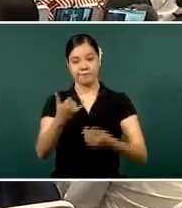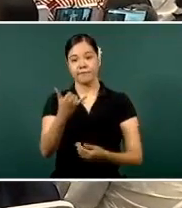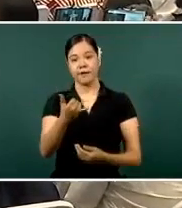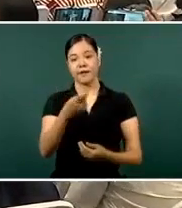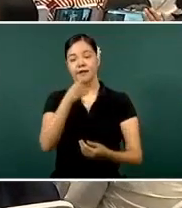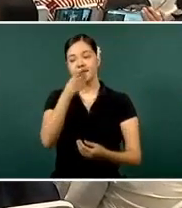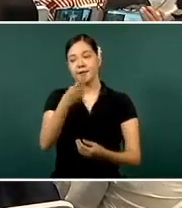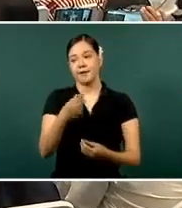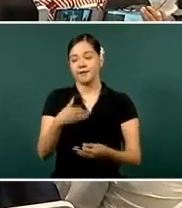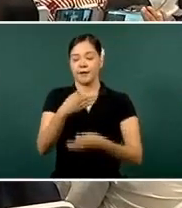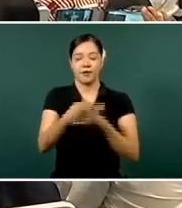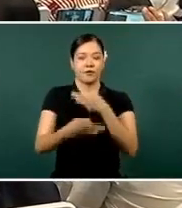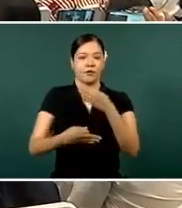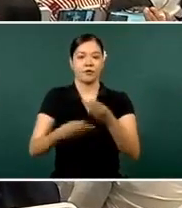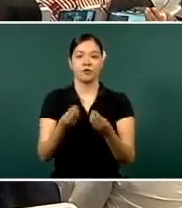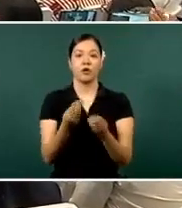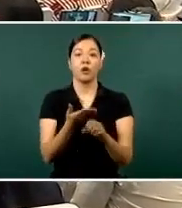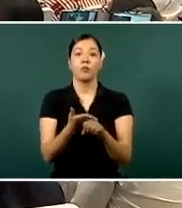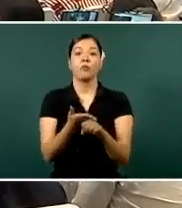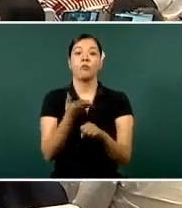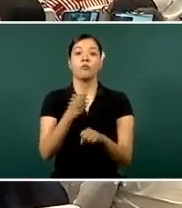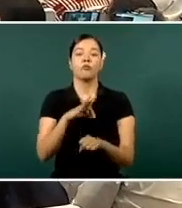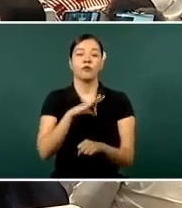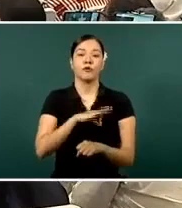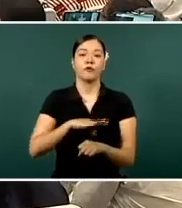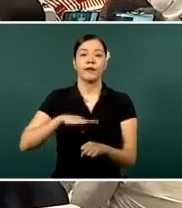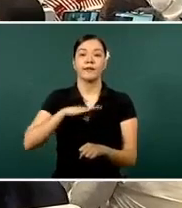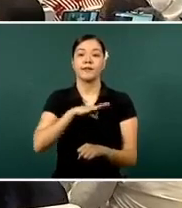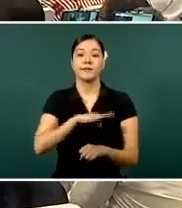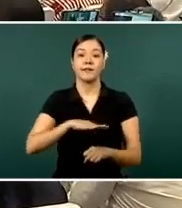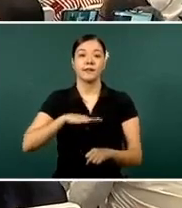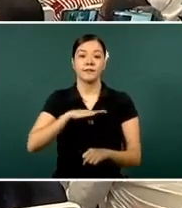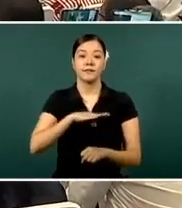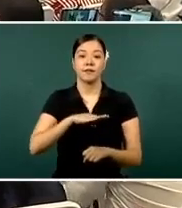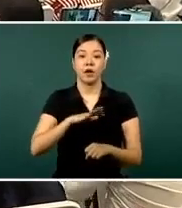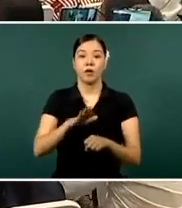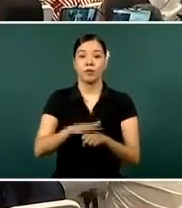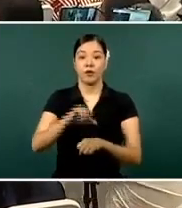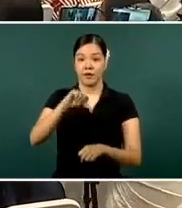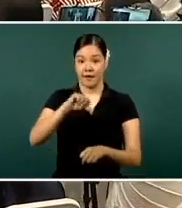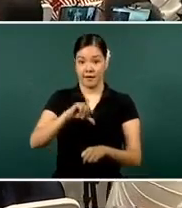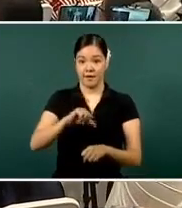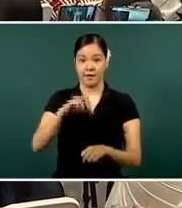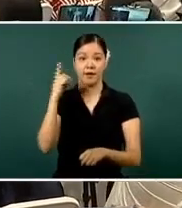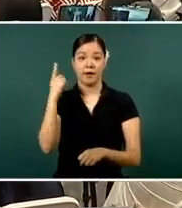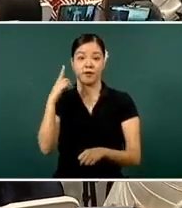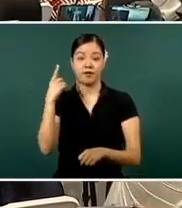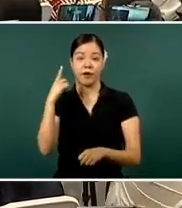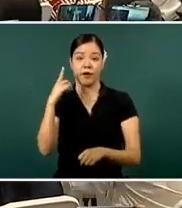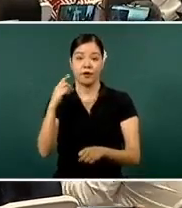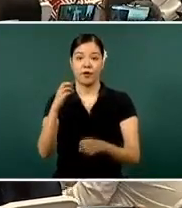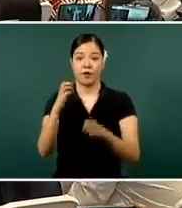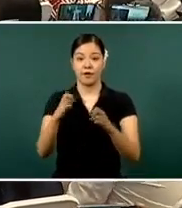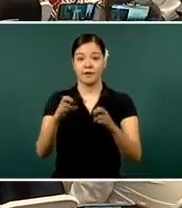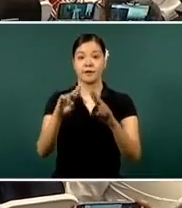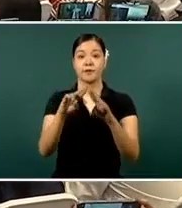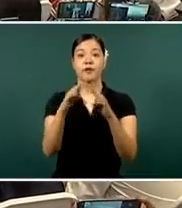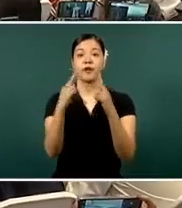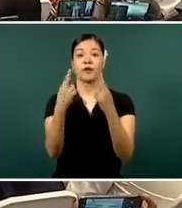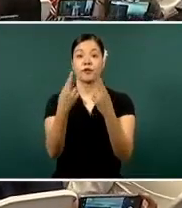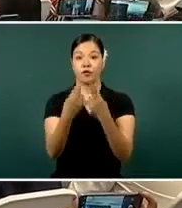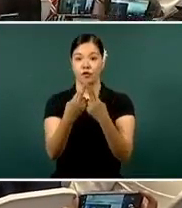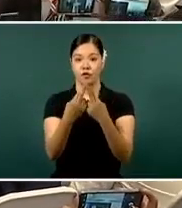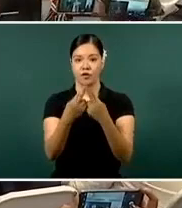muy contentos de que hoy en Durango se esté llevando a cabo esta reunión para analizar la